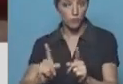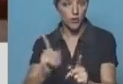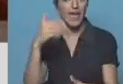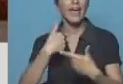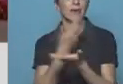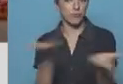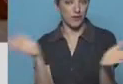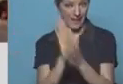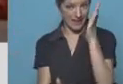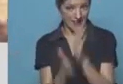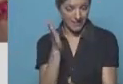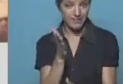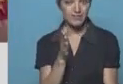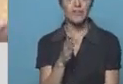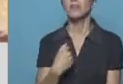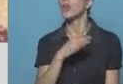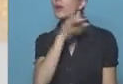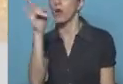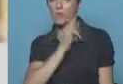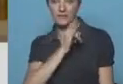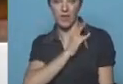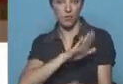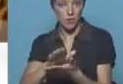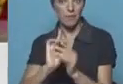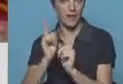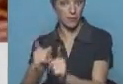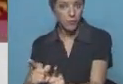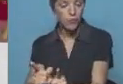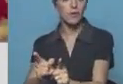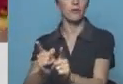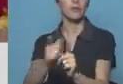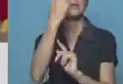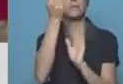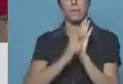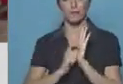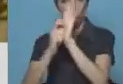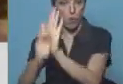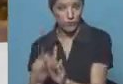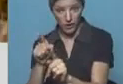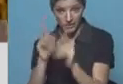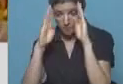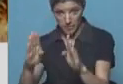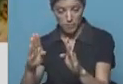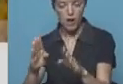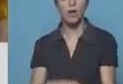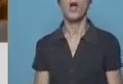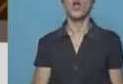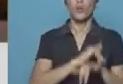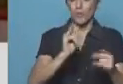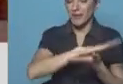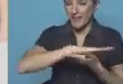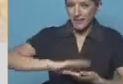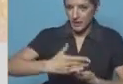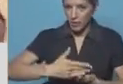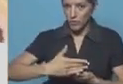que van a nuevas universidades para que éstas sigan abiertas, para que tengan presupuesto educativo, los chicos que tienen una netbook. Lo vimos